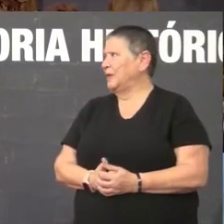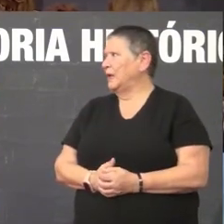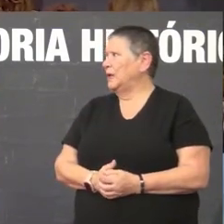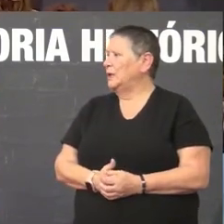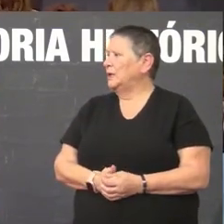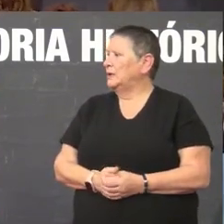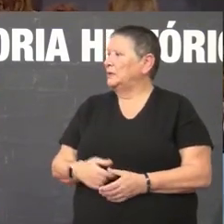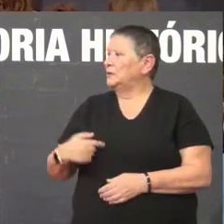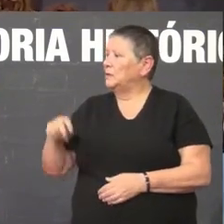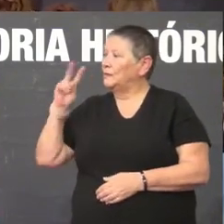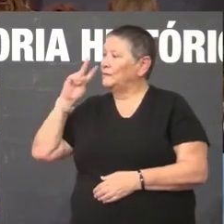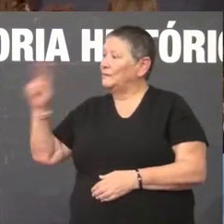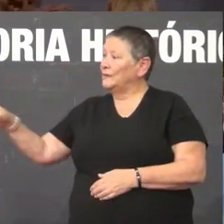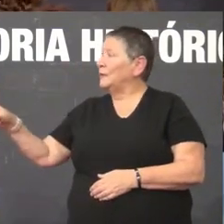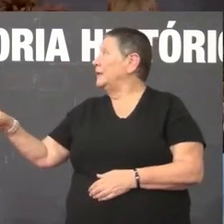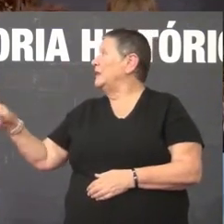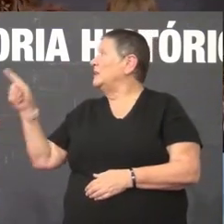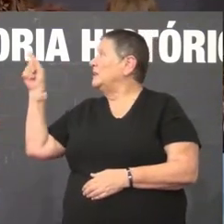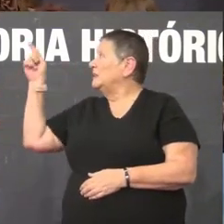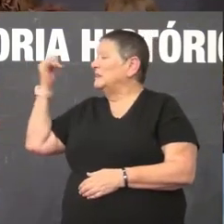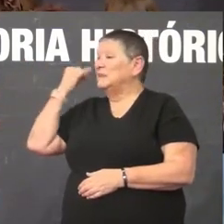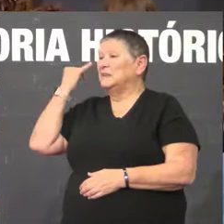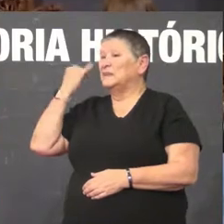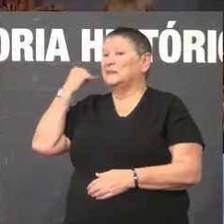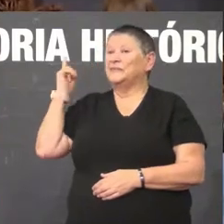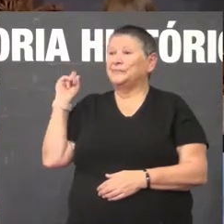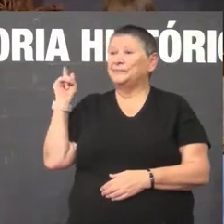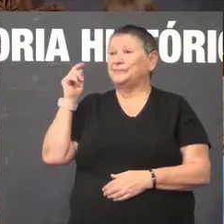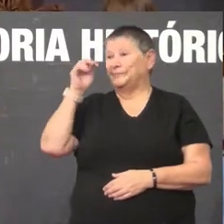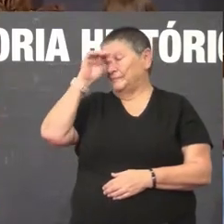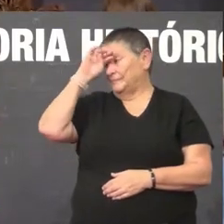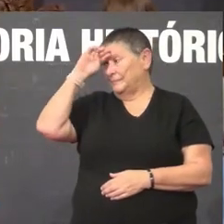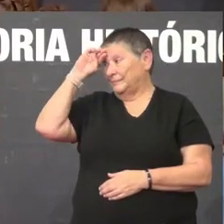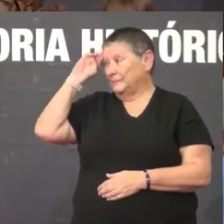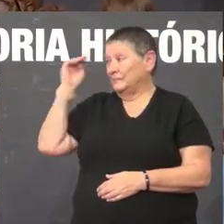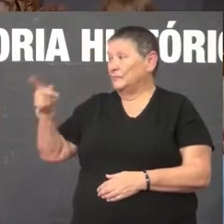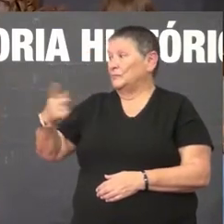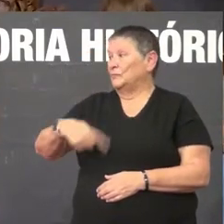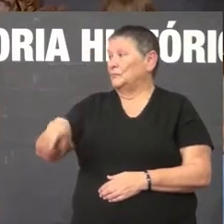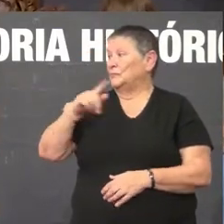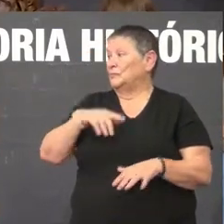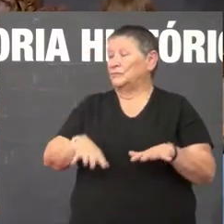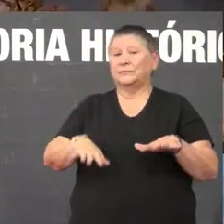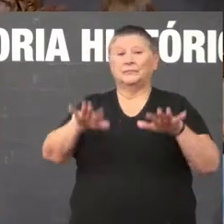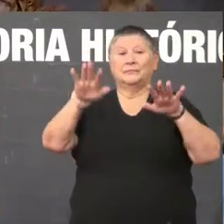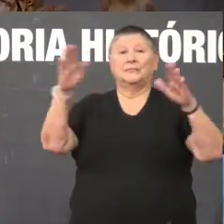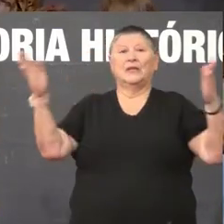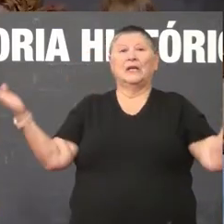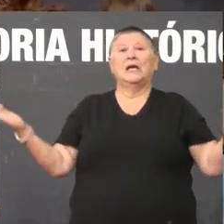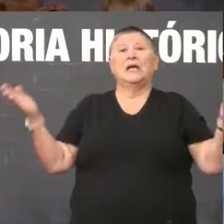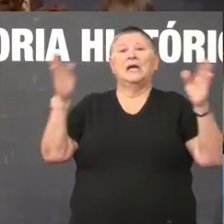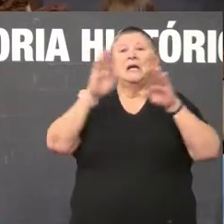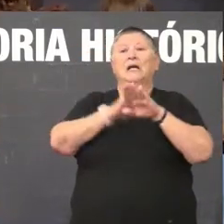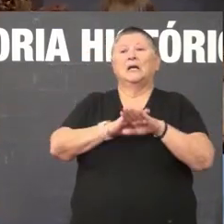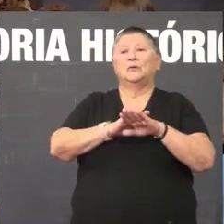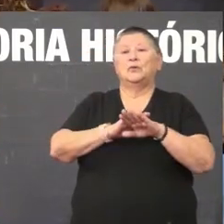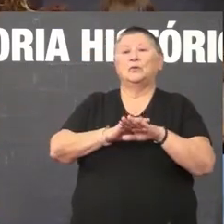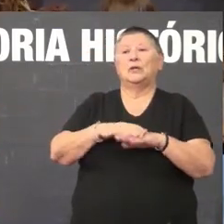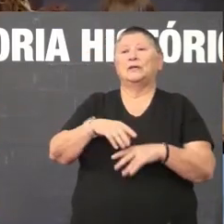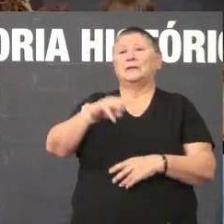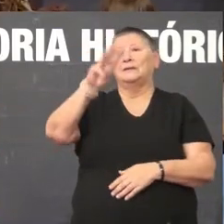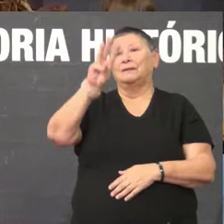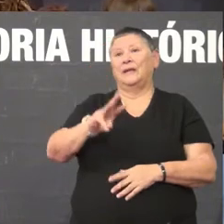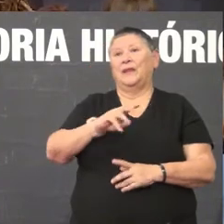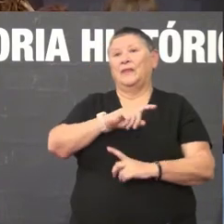Eu veixo aquí, pero bueno, aí non se ve tanto, estamos contemplando a clausura do tercer centenario